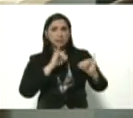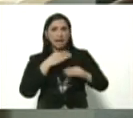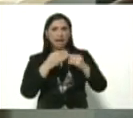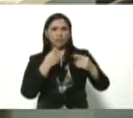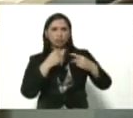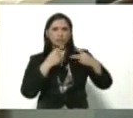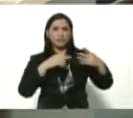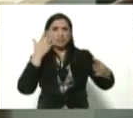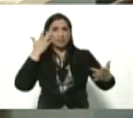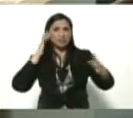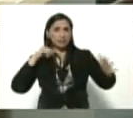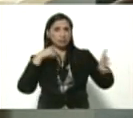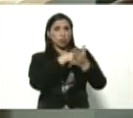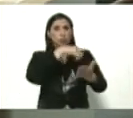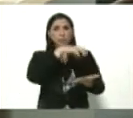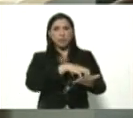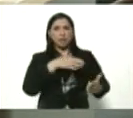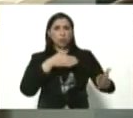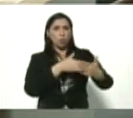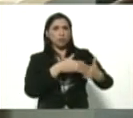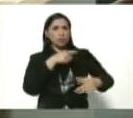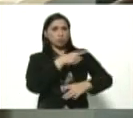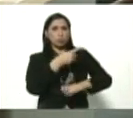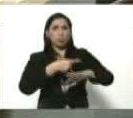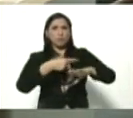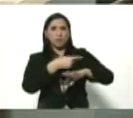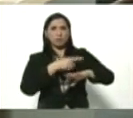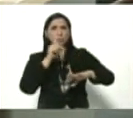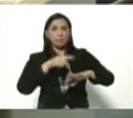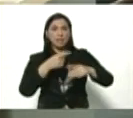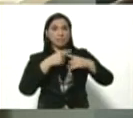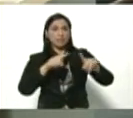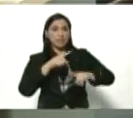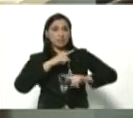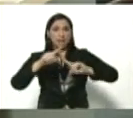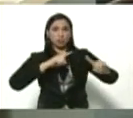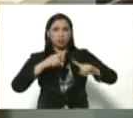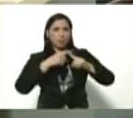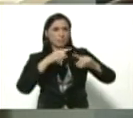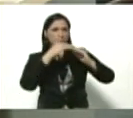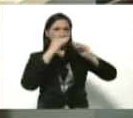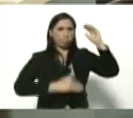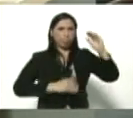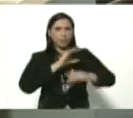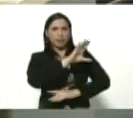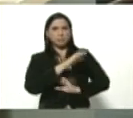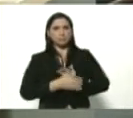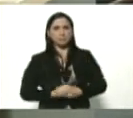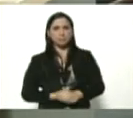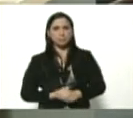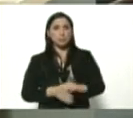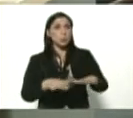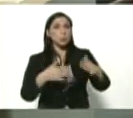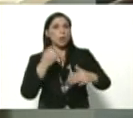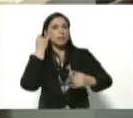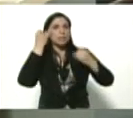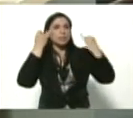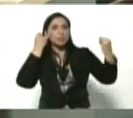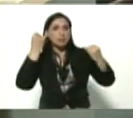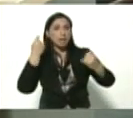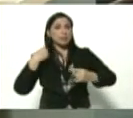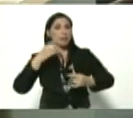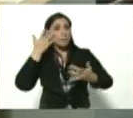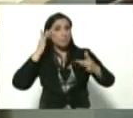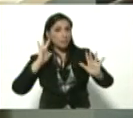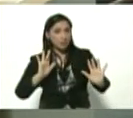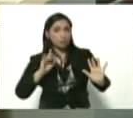diversas intentonas de golpe contra su gobierno y diversas acciones para desestabilizar al país. ¿qué iniciativas tiene